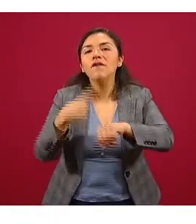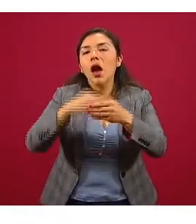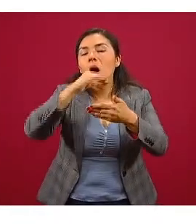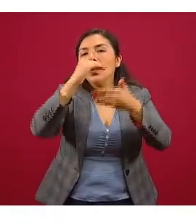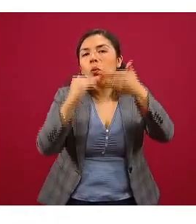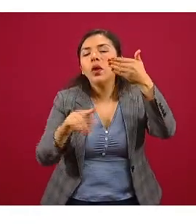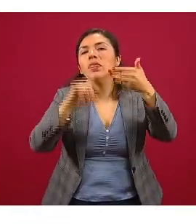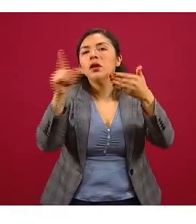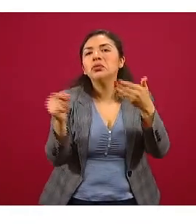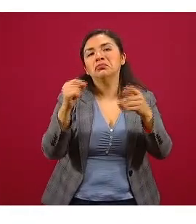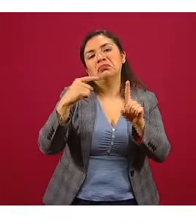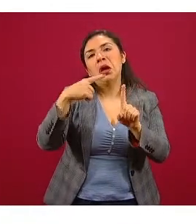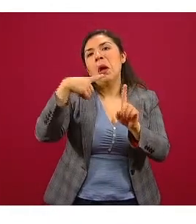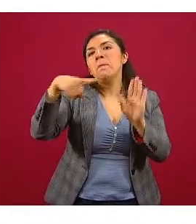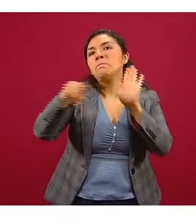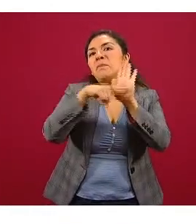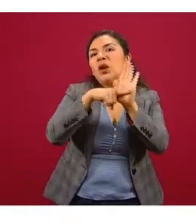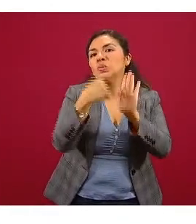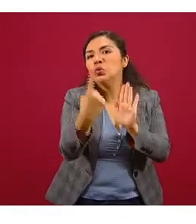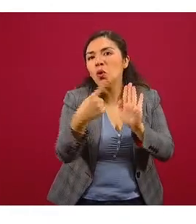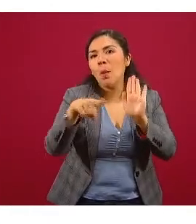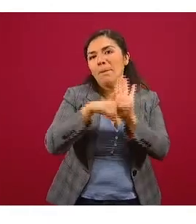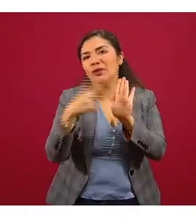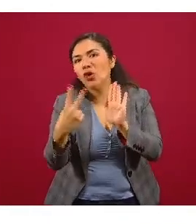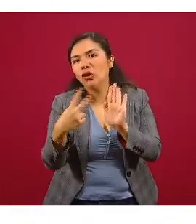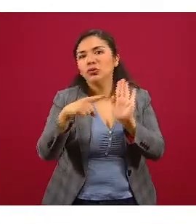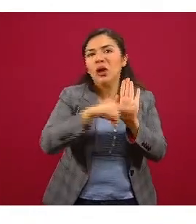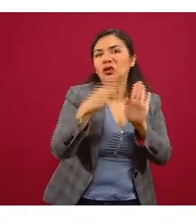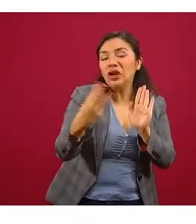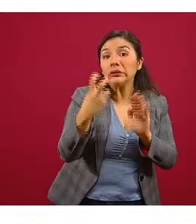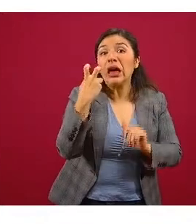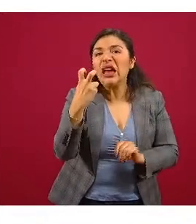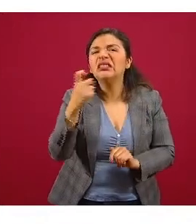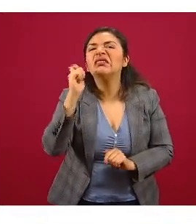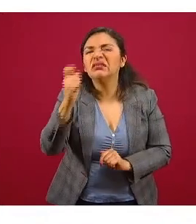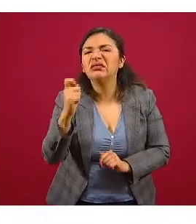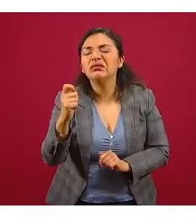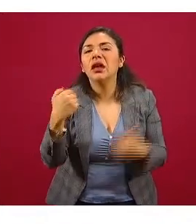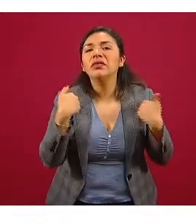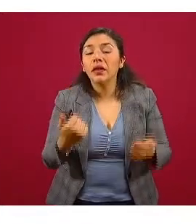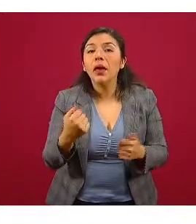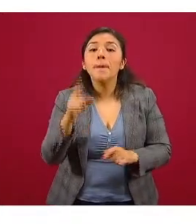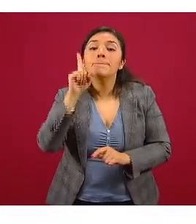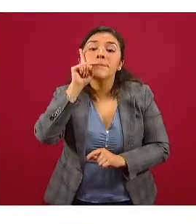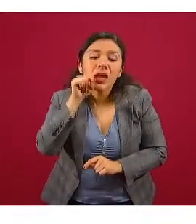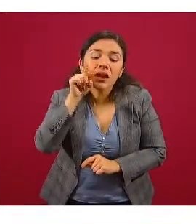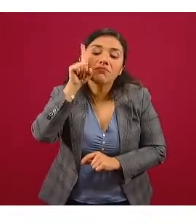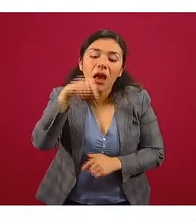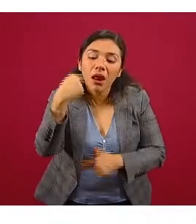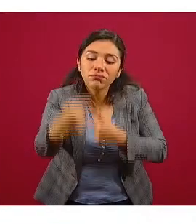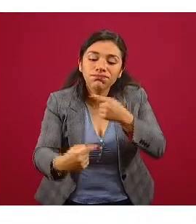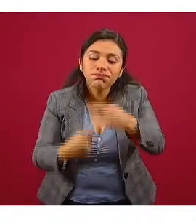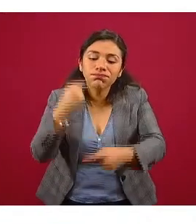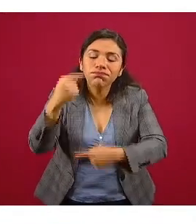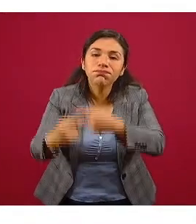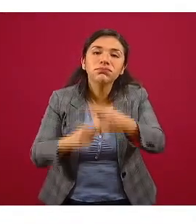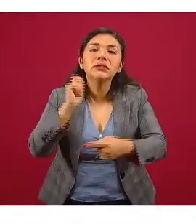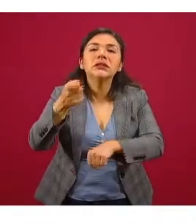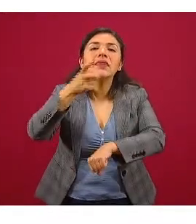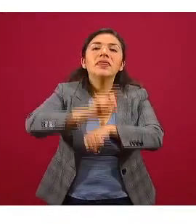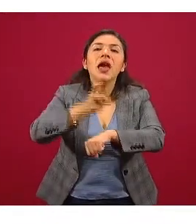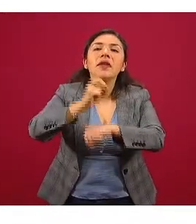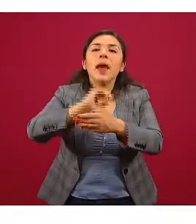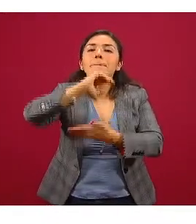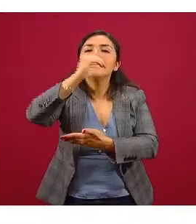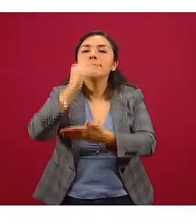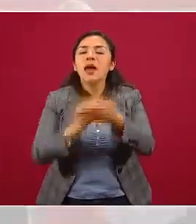menos 1, menos 2, menos 3, que quiere decir que los casos del día siguiente son en número menores